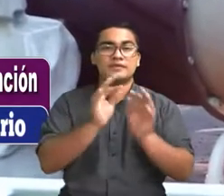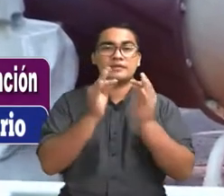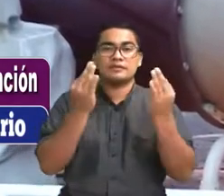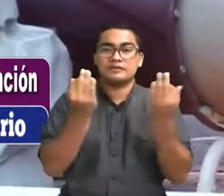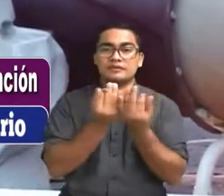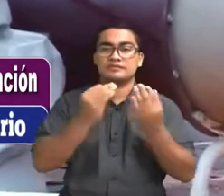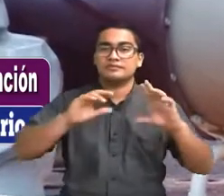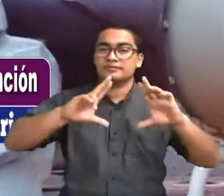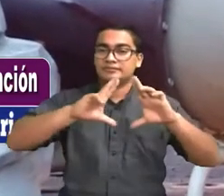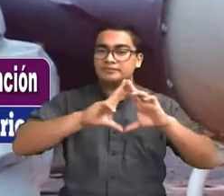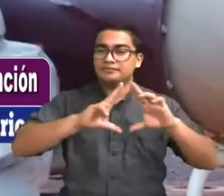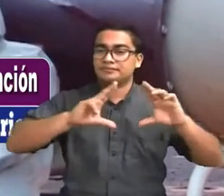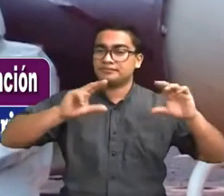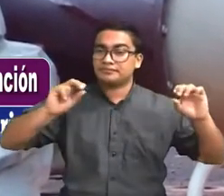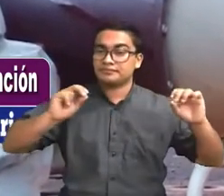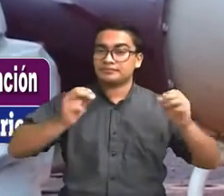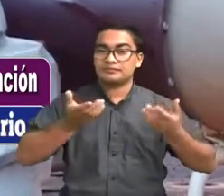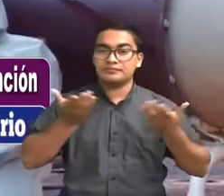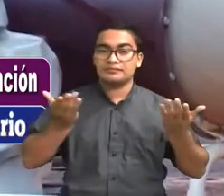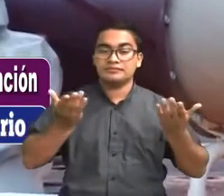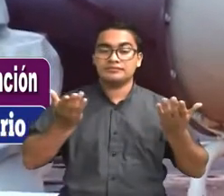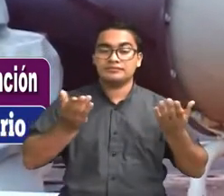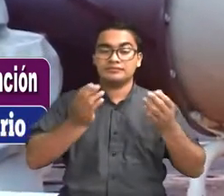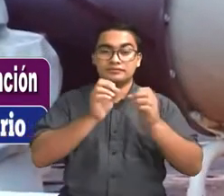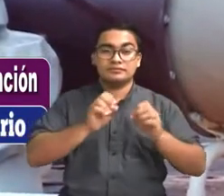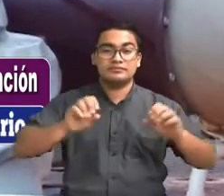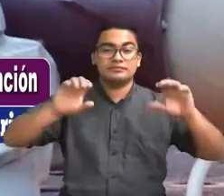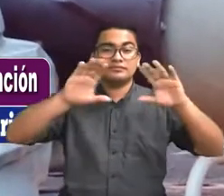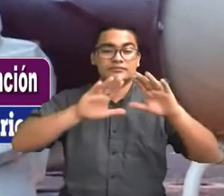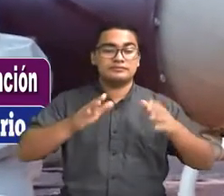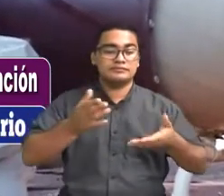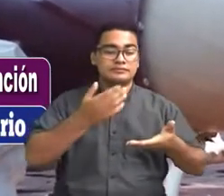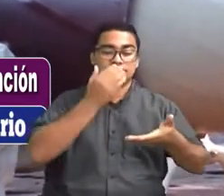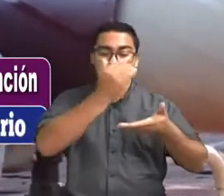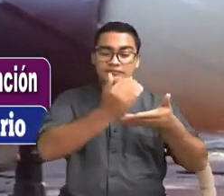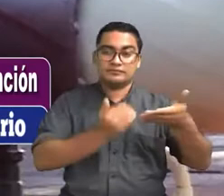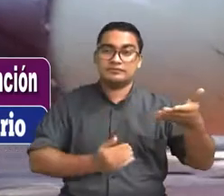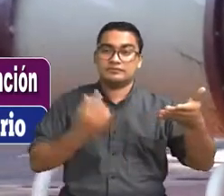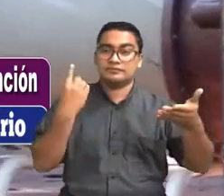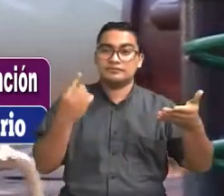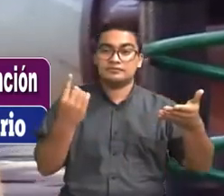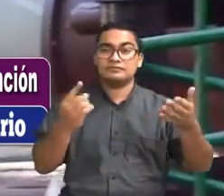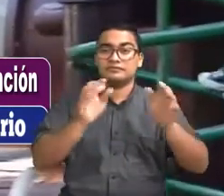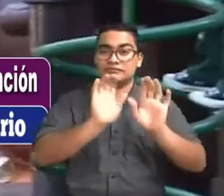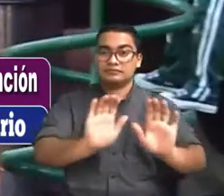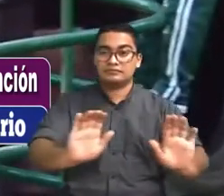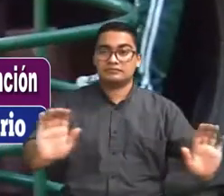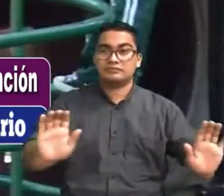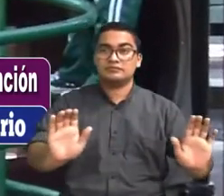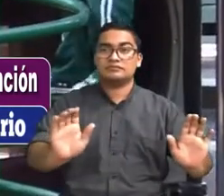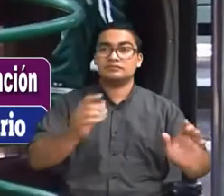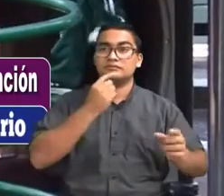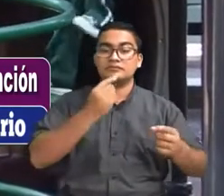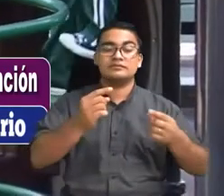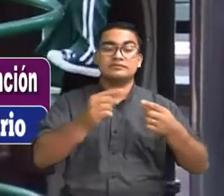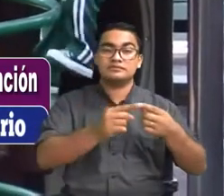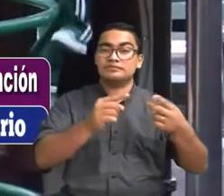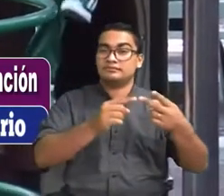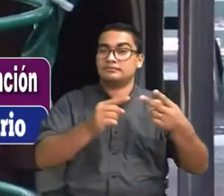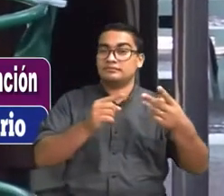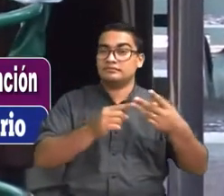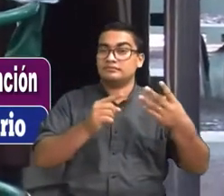que esta Convención sobre los Derechos del Niño y la Niña se rige por cuatro principios